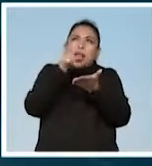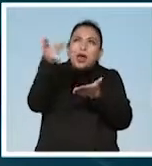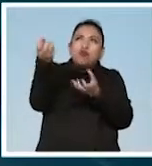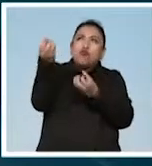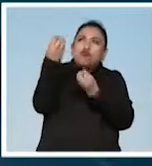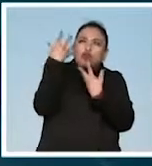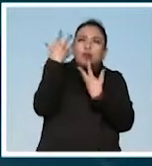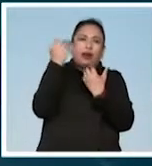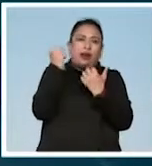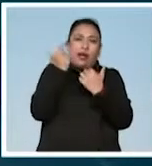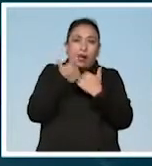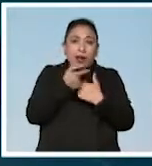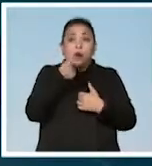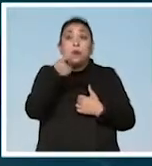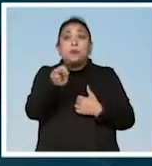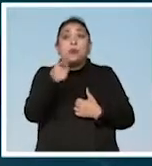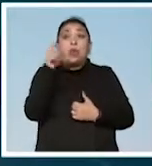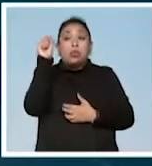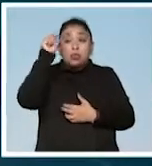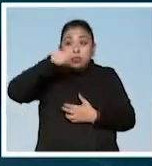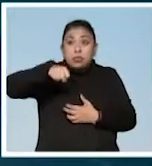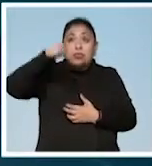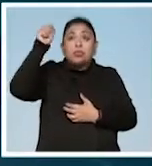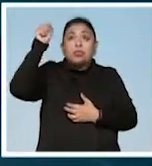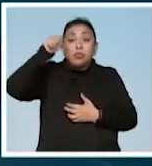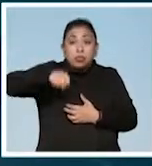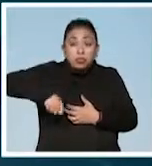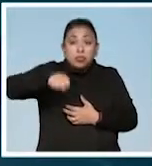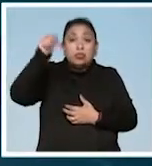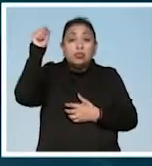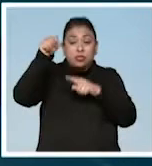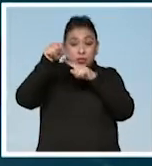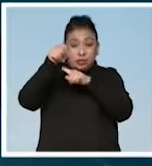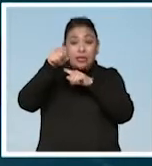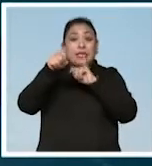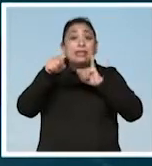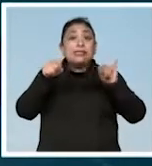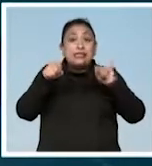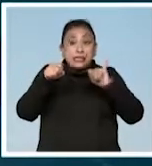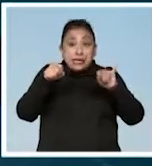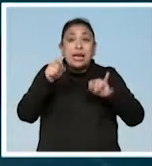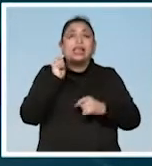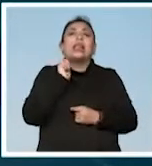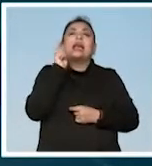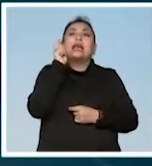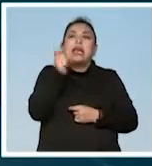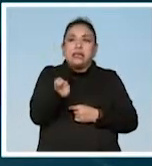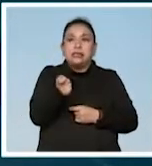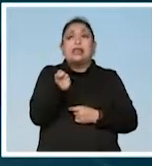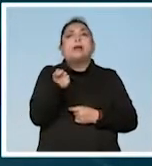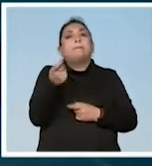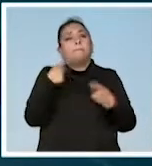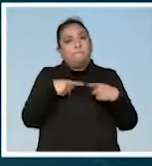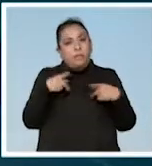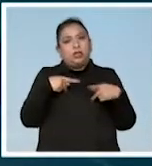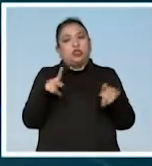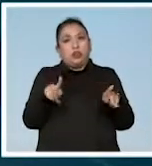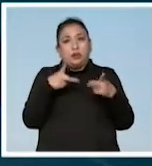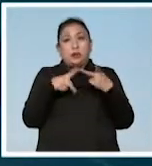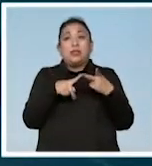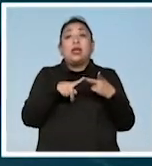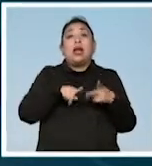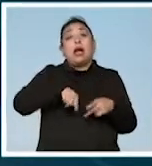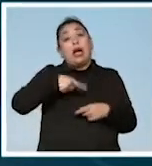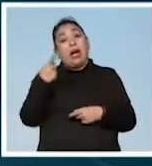fortuna. Si el Maneki Neko mueve o tiene levantada la pata izquierda, lo que se quiere atraer es clientela. Mientras que si